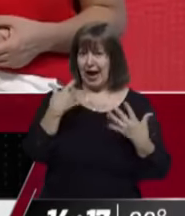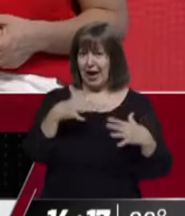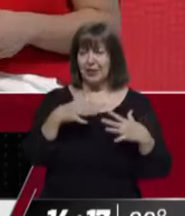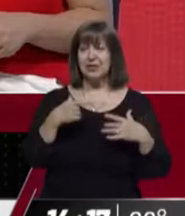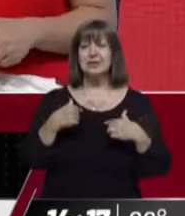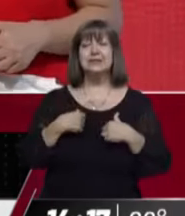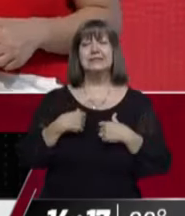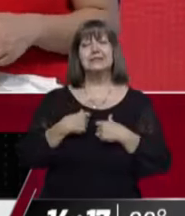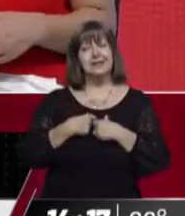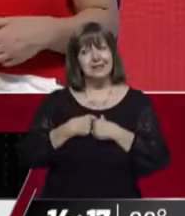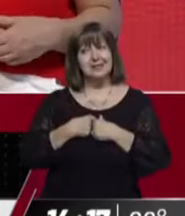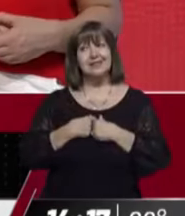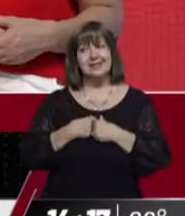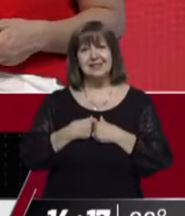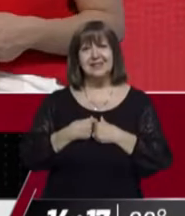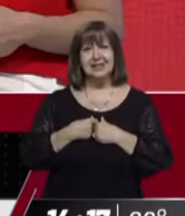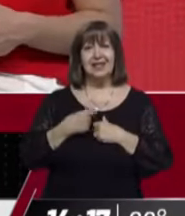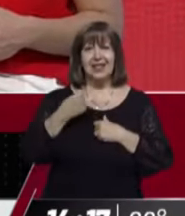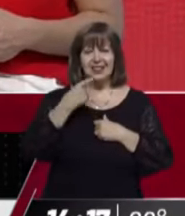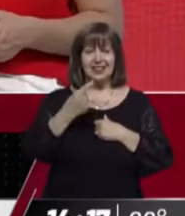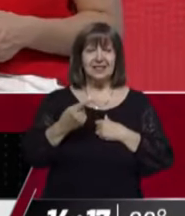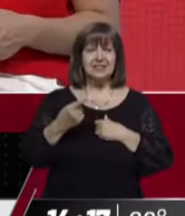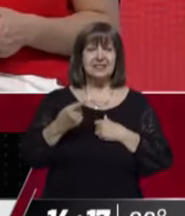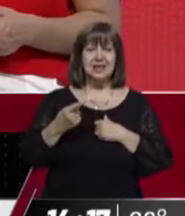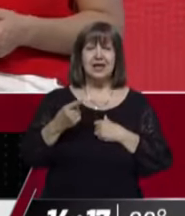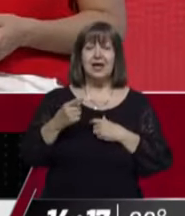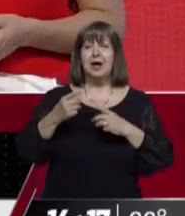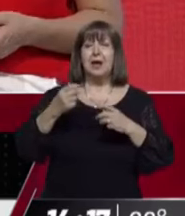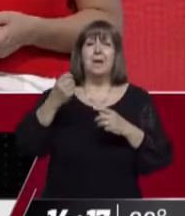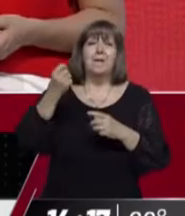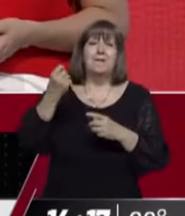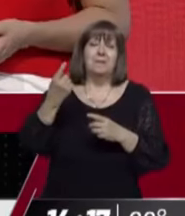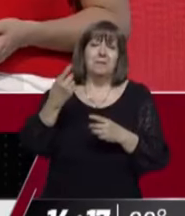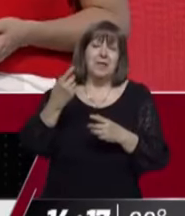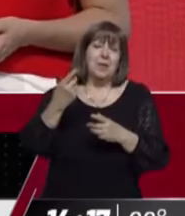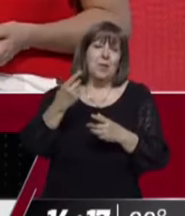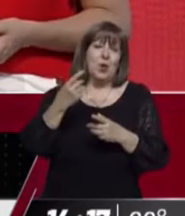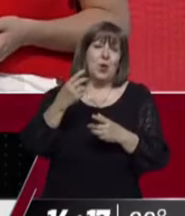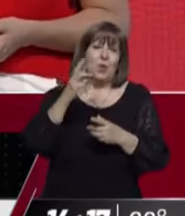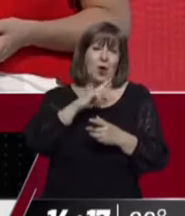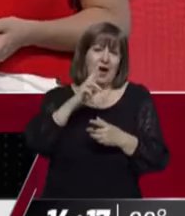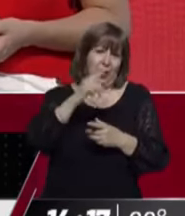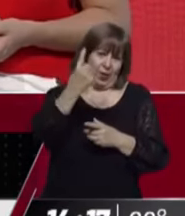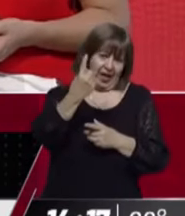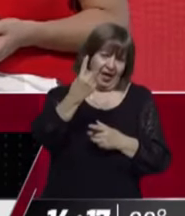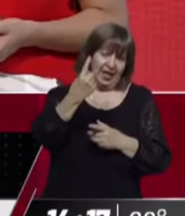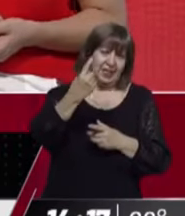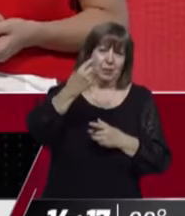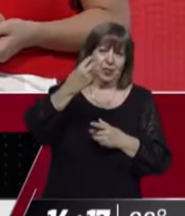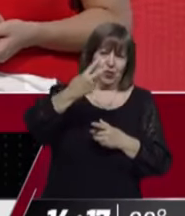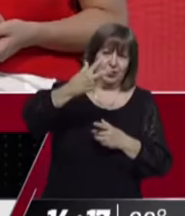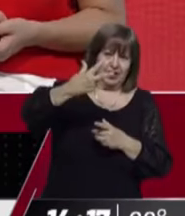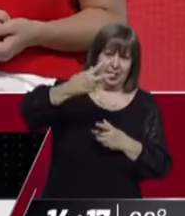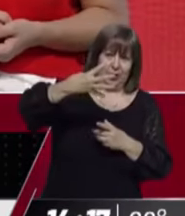para las que deciden romper el molde es que hay que tener paciencia porque hay